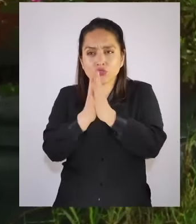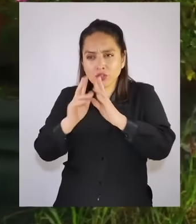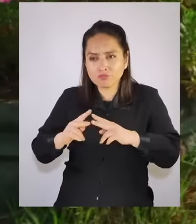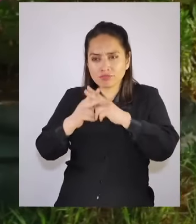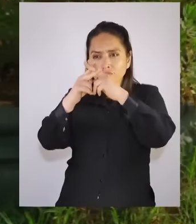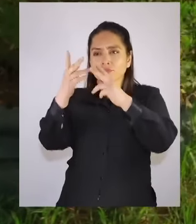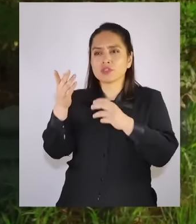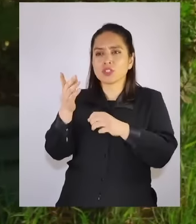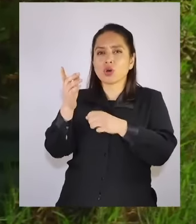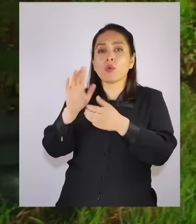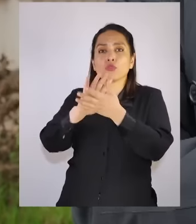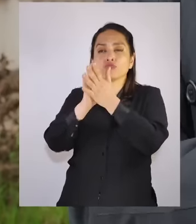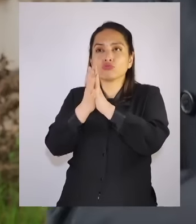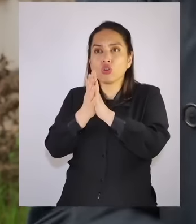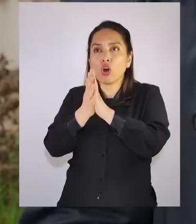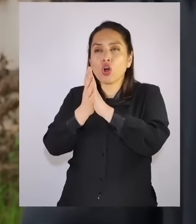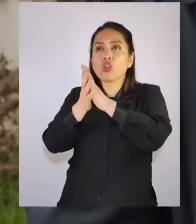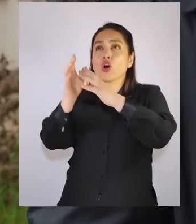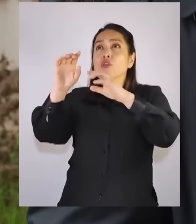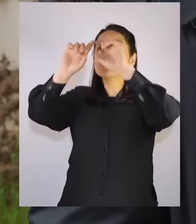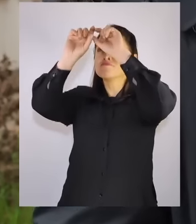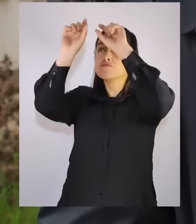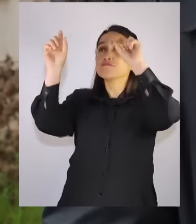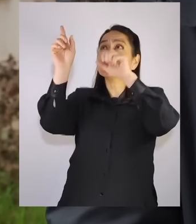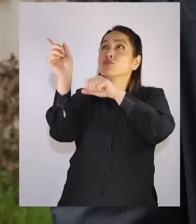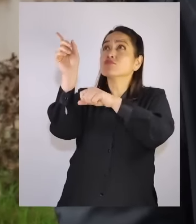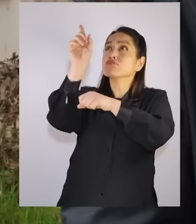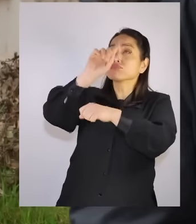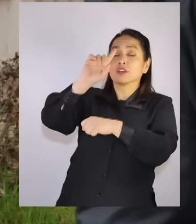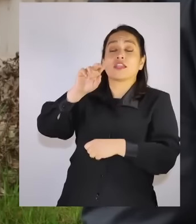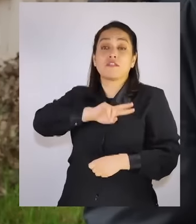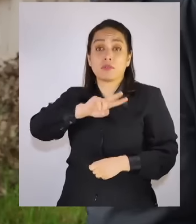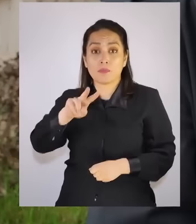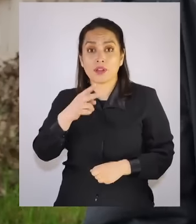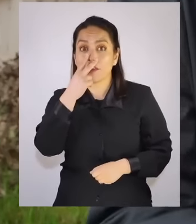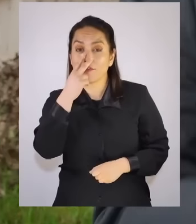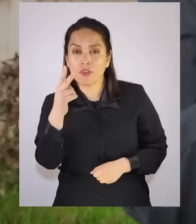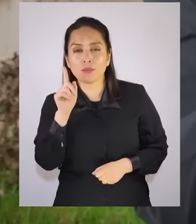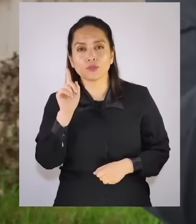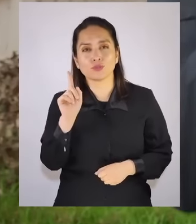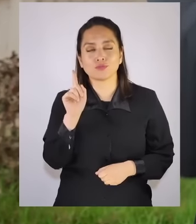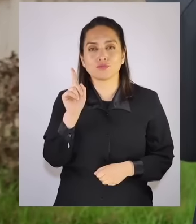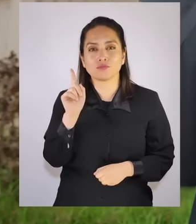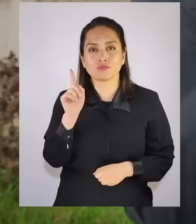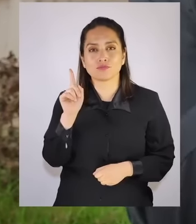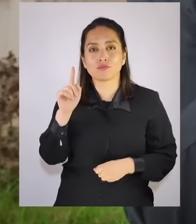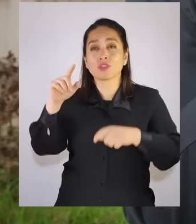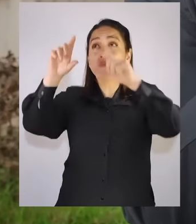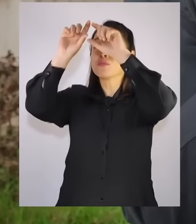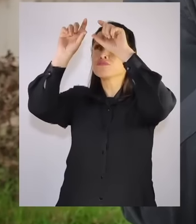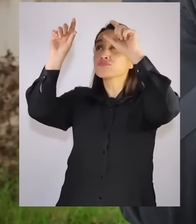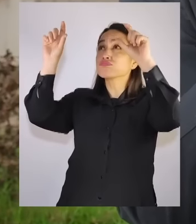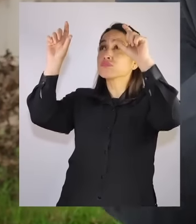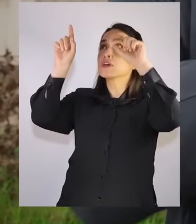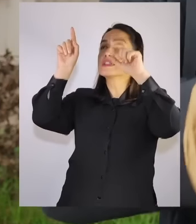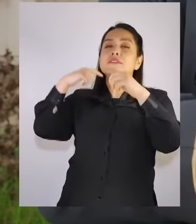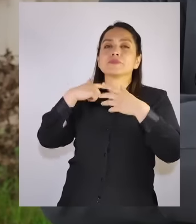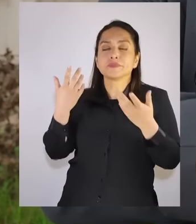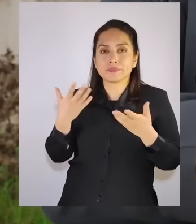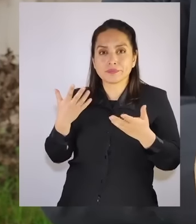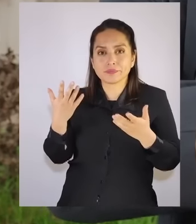el meridiano de Valparaíso. Entonces podemos ver acá esta fachada, estas dos pilastras. El espacio que se ve entre medio, eso